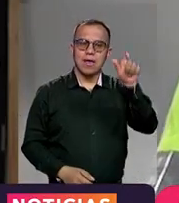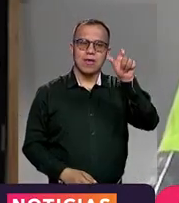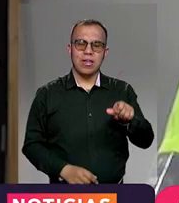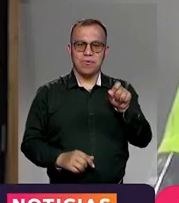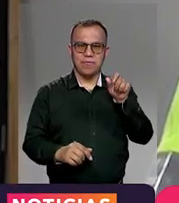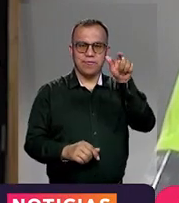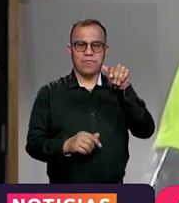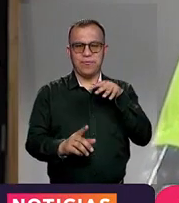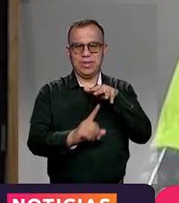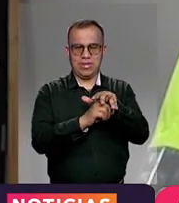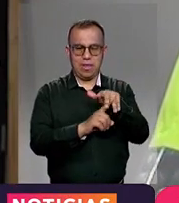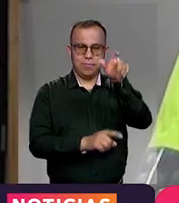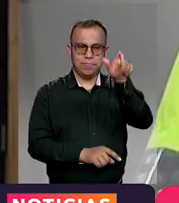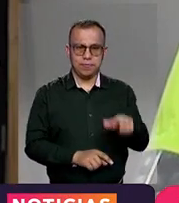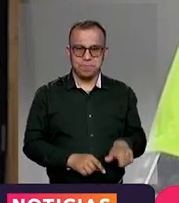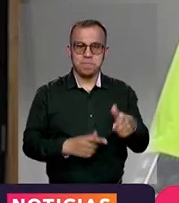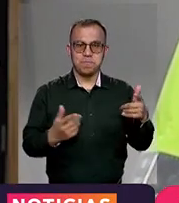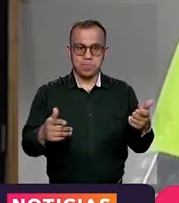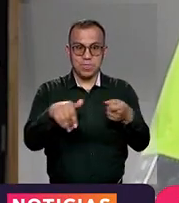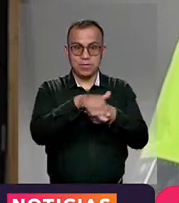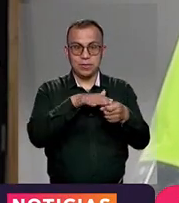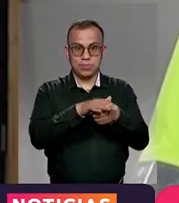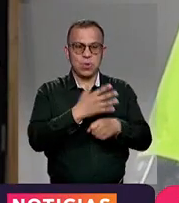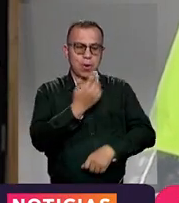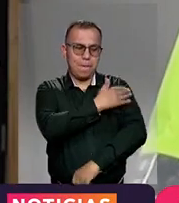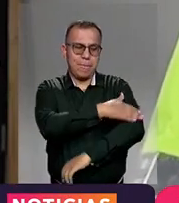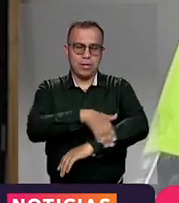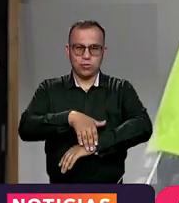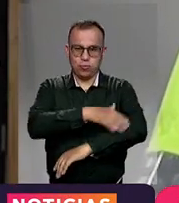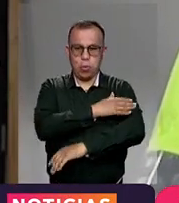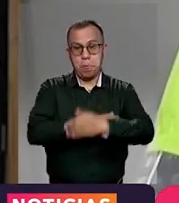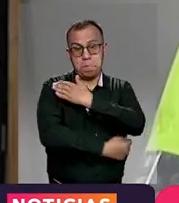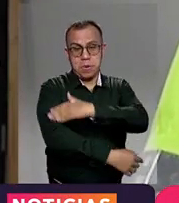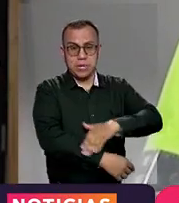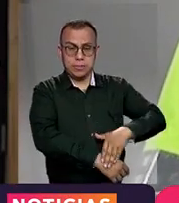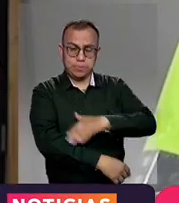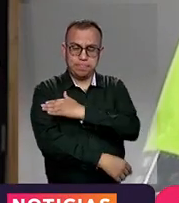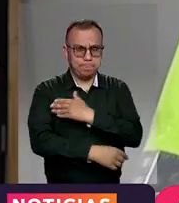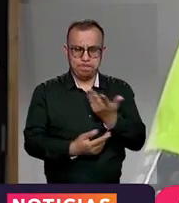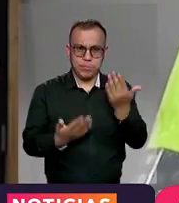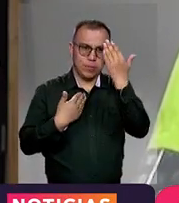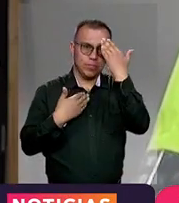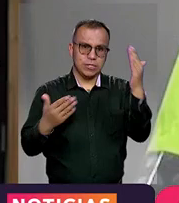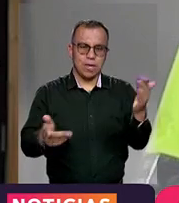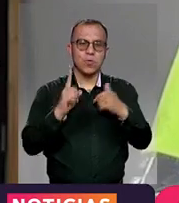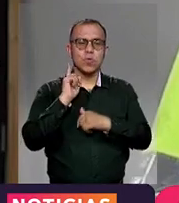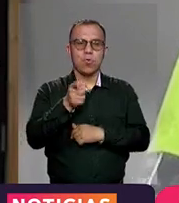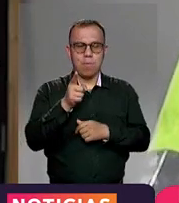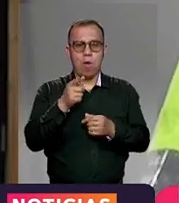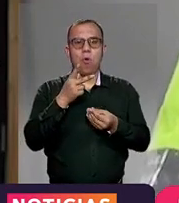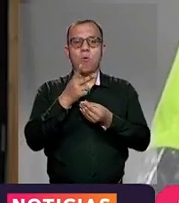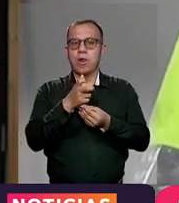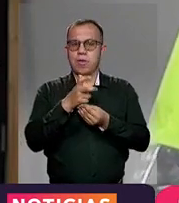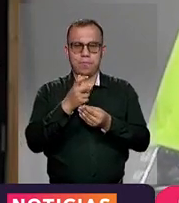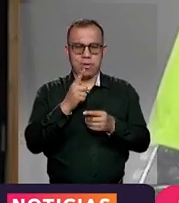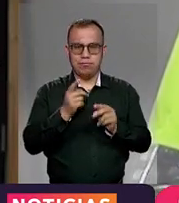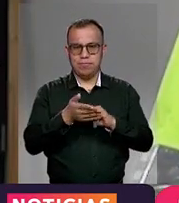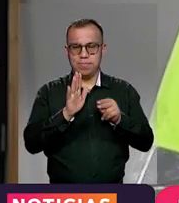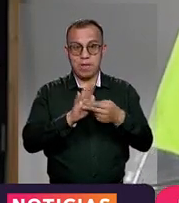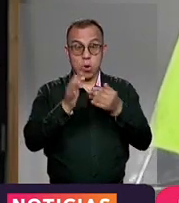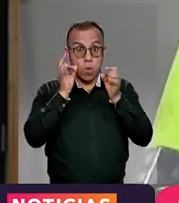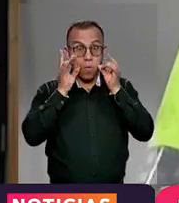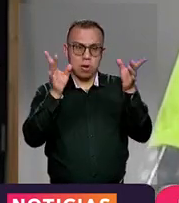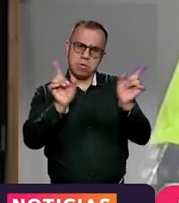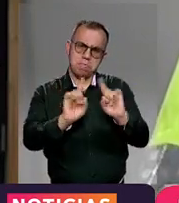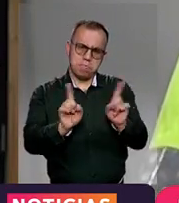lesionada una persona en uno de sus brazos, al parecer mediante un arma traumática. No reviste gravedad,